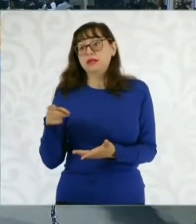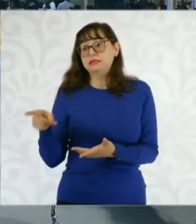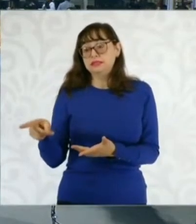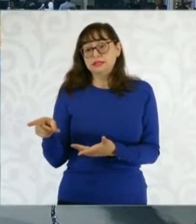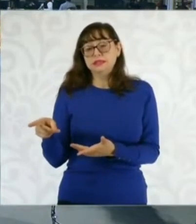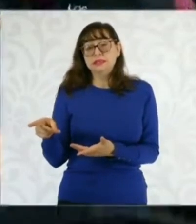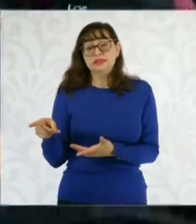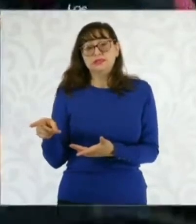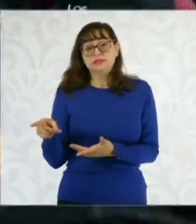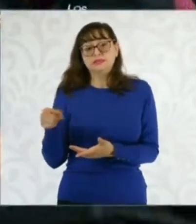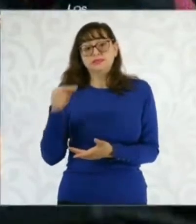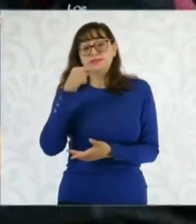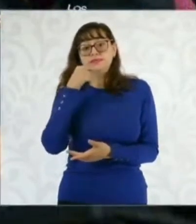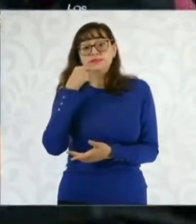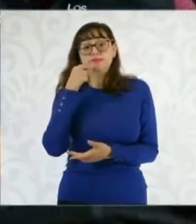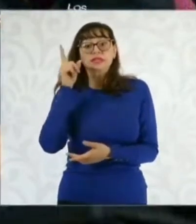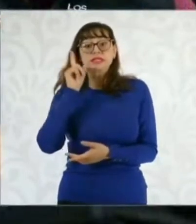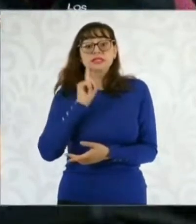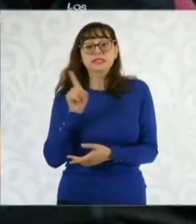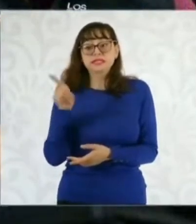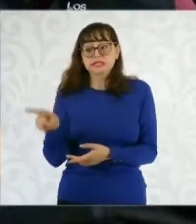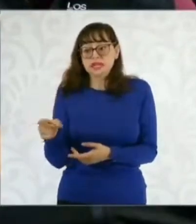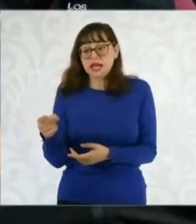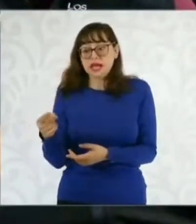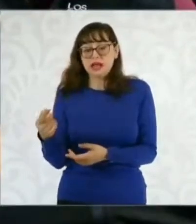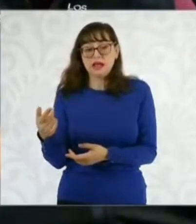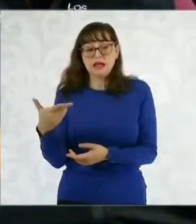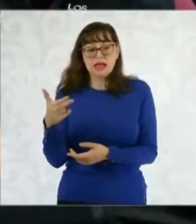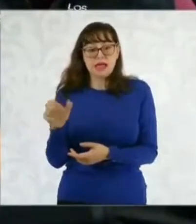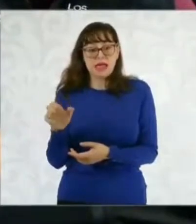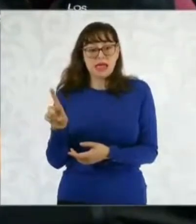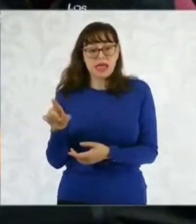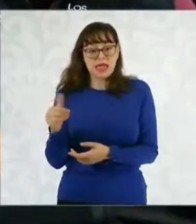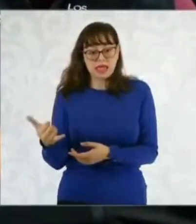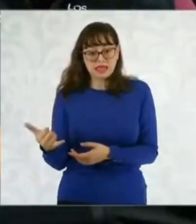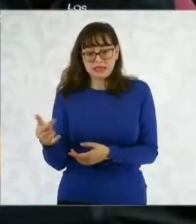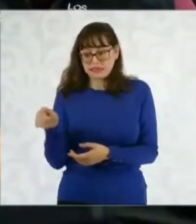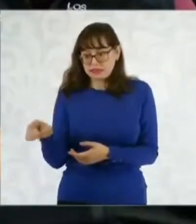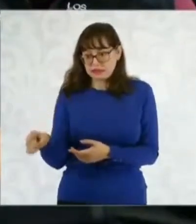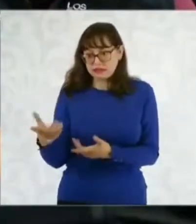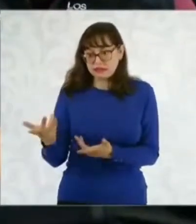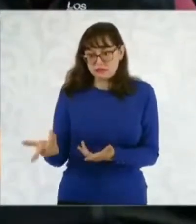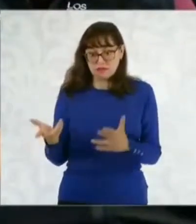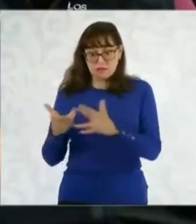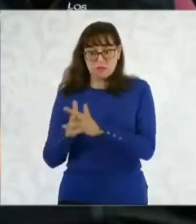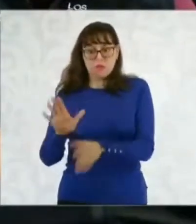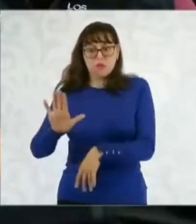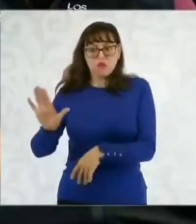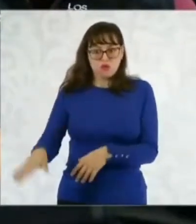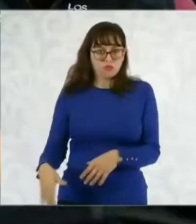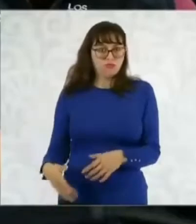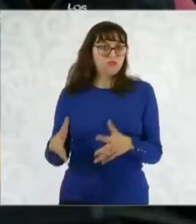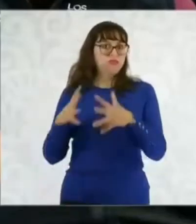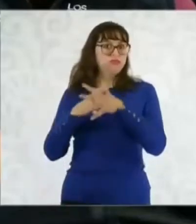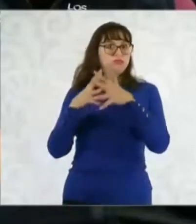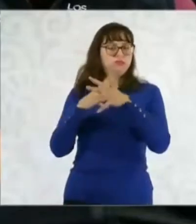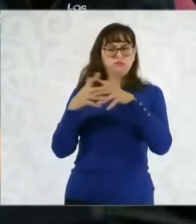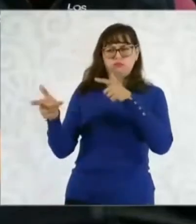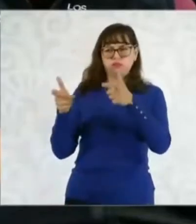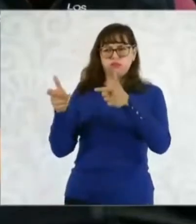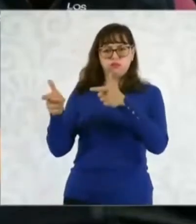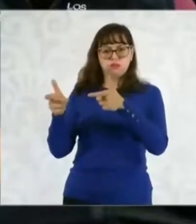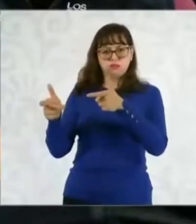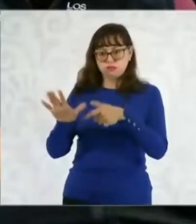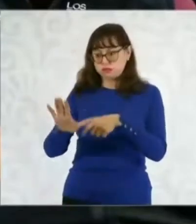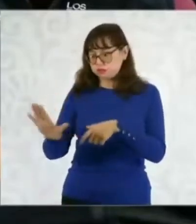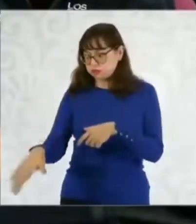del caso de la niña Heidi Mariana. Es un caso que no sabe cómo ha avanzado, si lo cerraron, si no, si van a seguir investigando, sobre